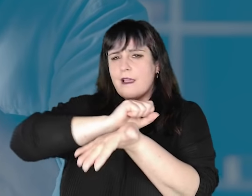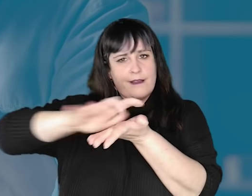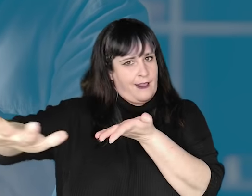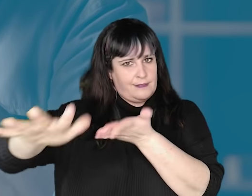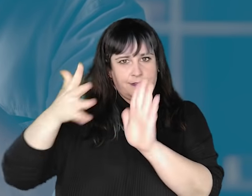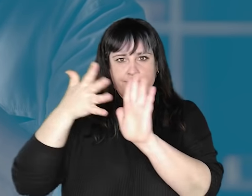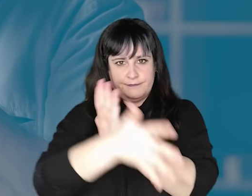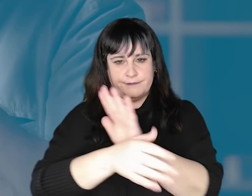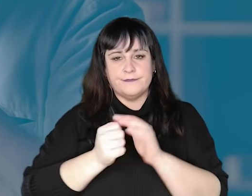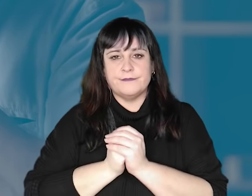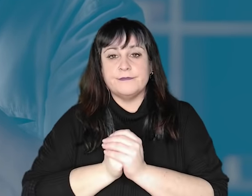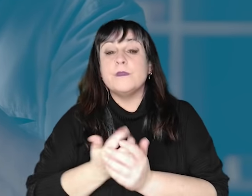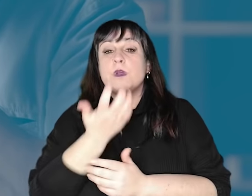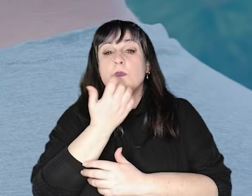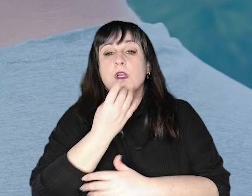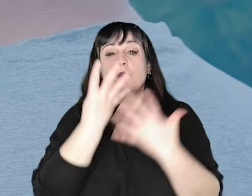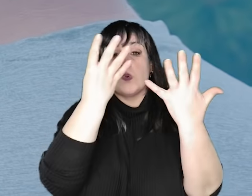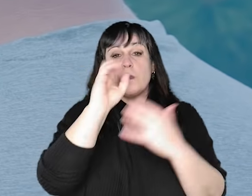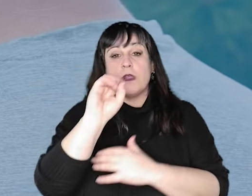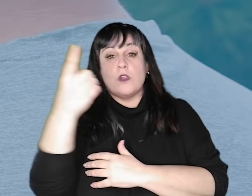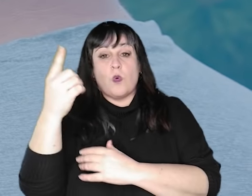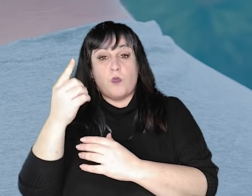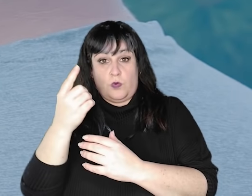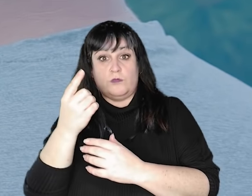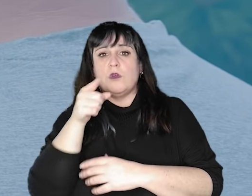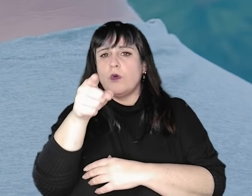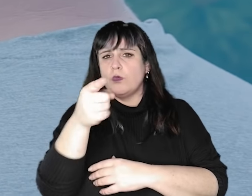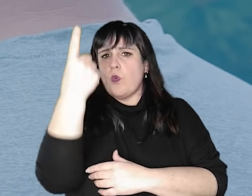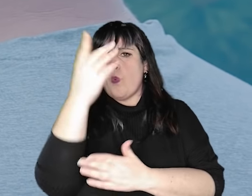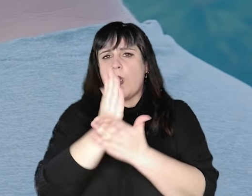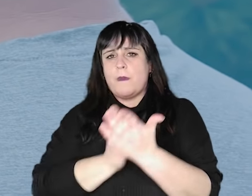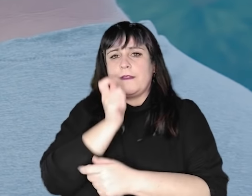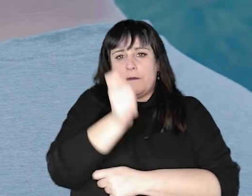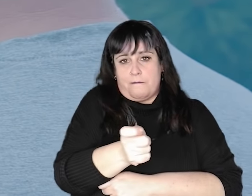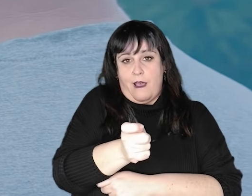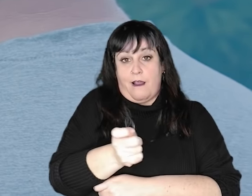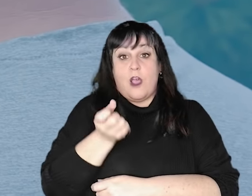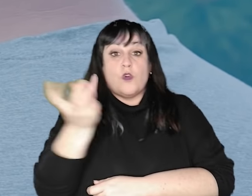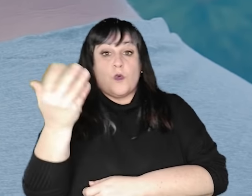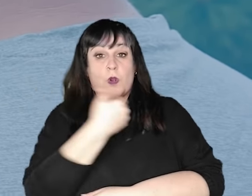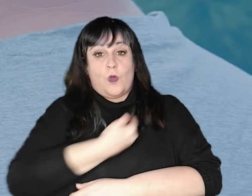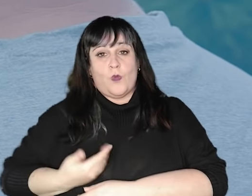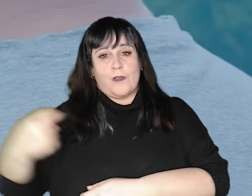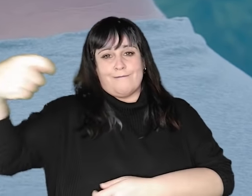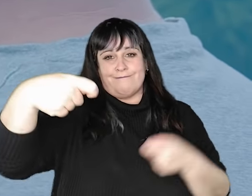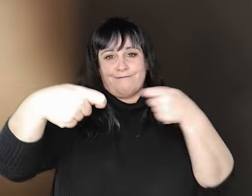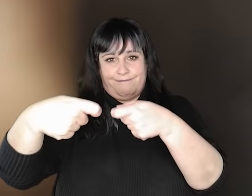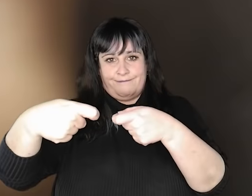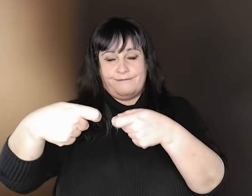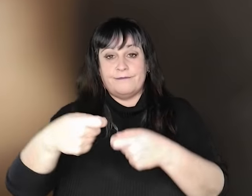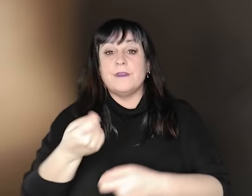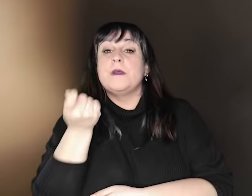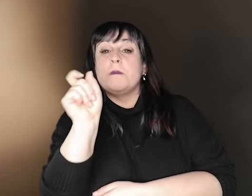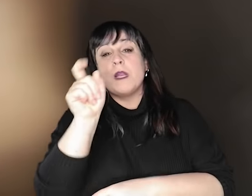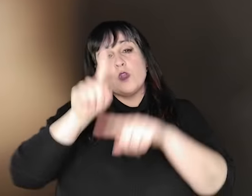800 y 900 son gratuitas y marcas un 901 tú pagas una parte de la llamada y el propietario del número el